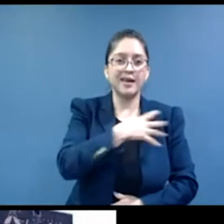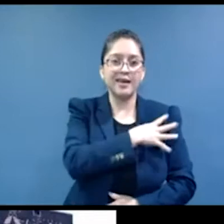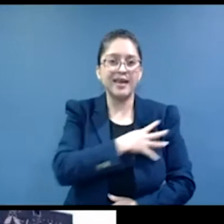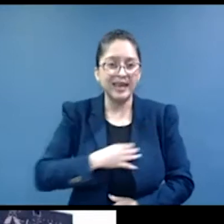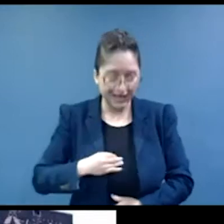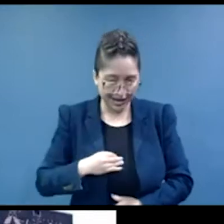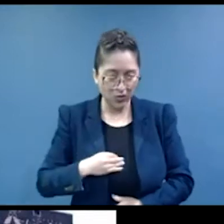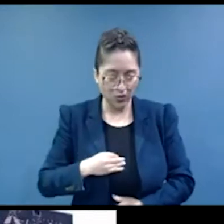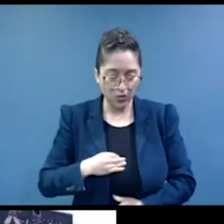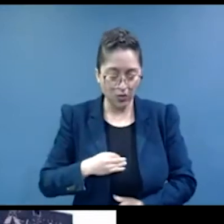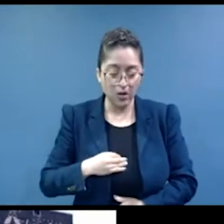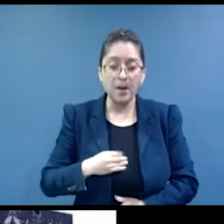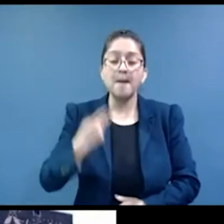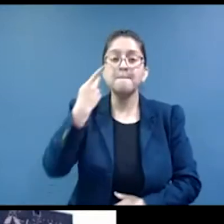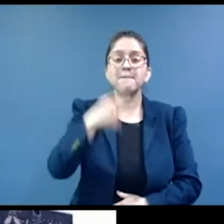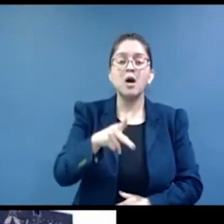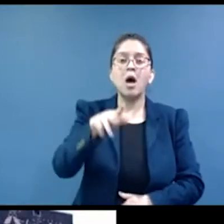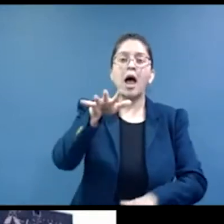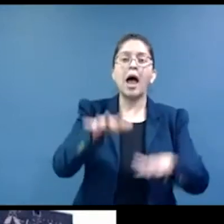con parejas